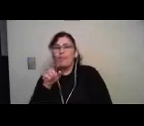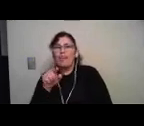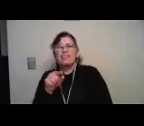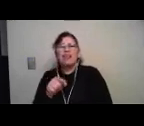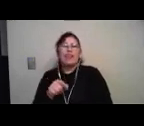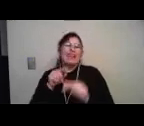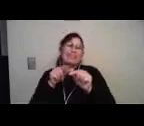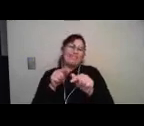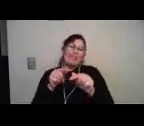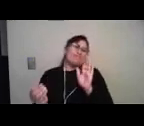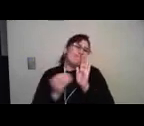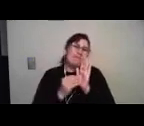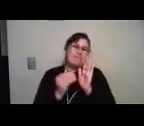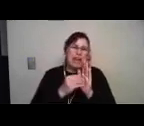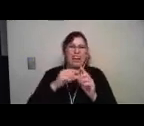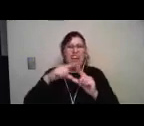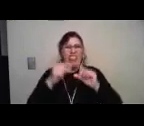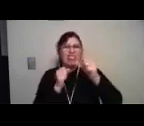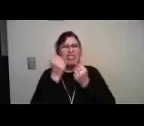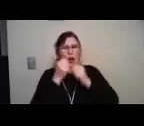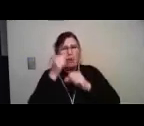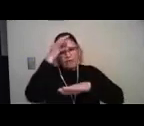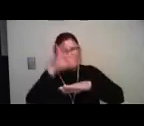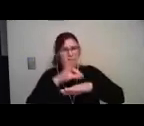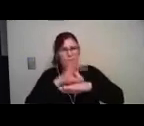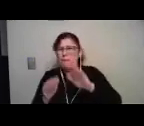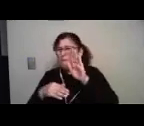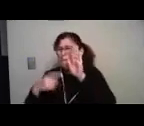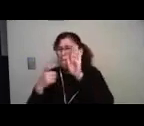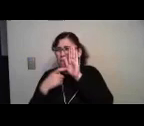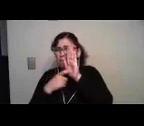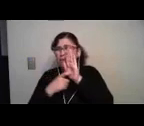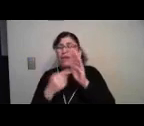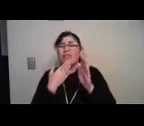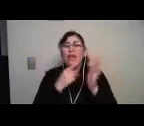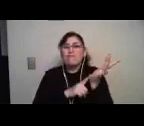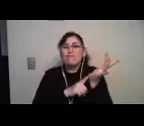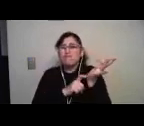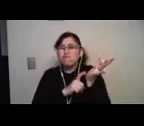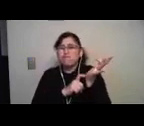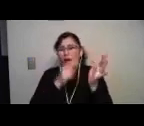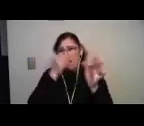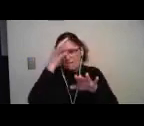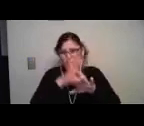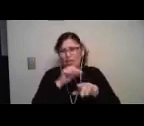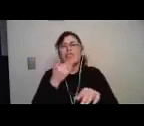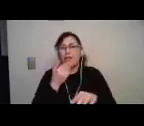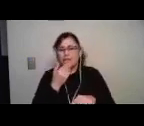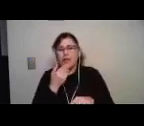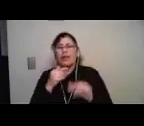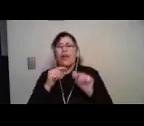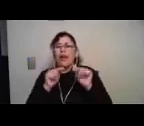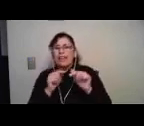común, mononeuropatía, en conjunto con el síndrome del túnel carpiano, y que se produce por inflamación o